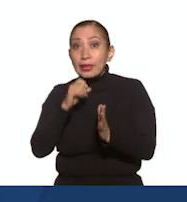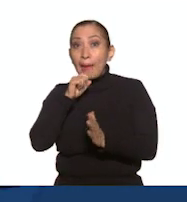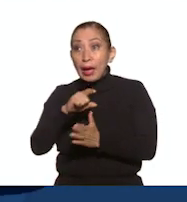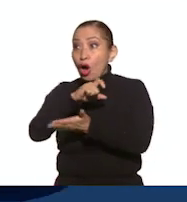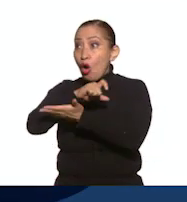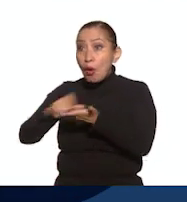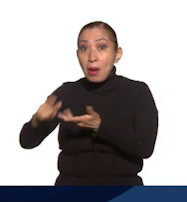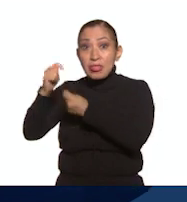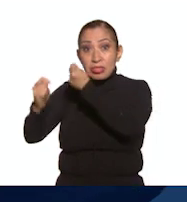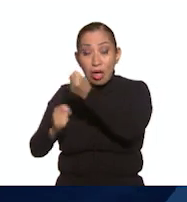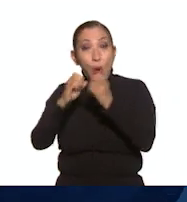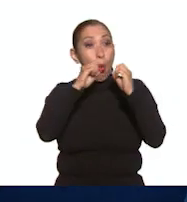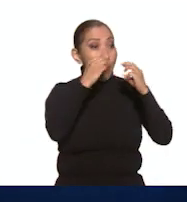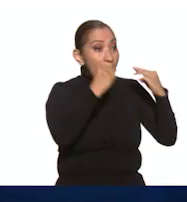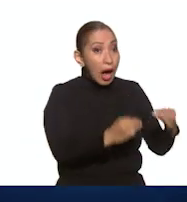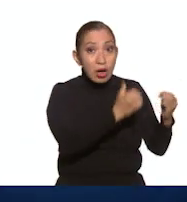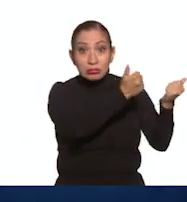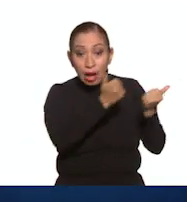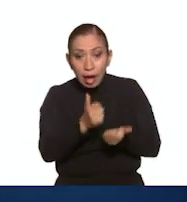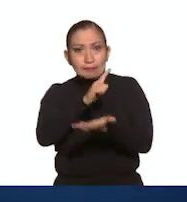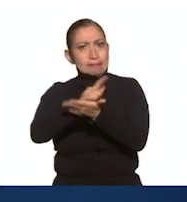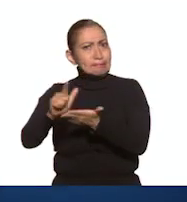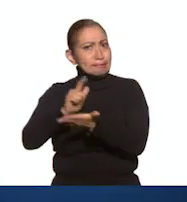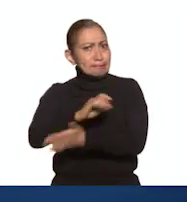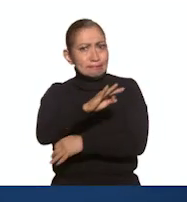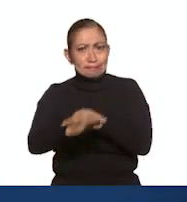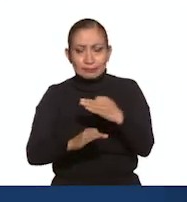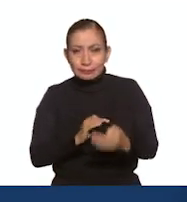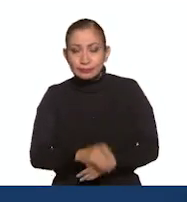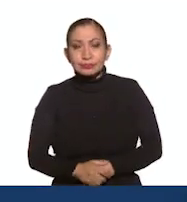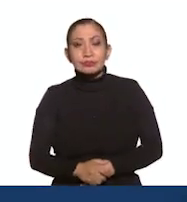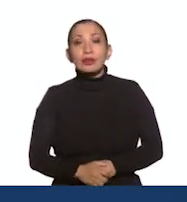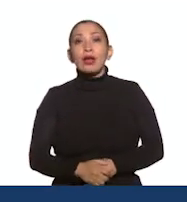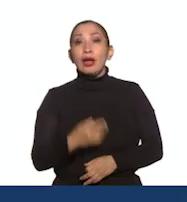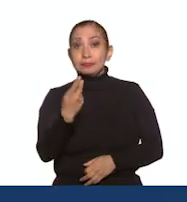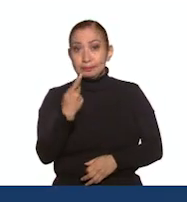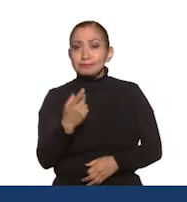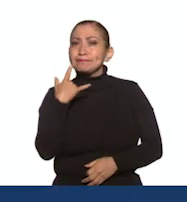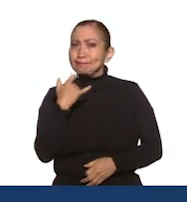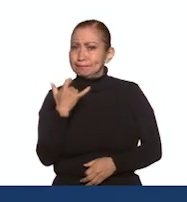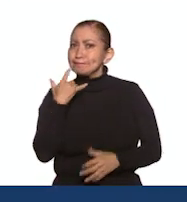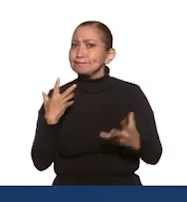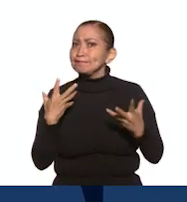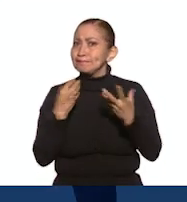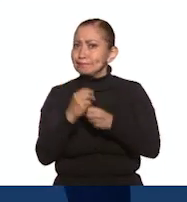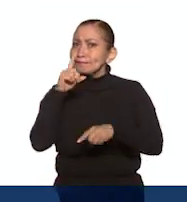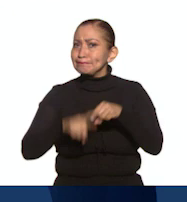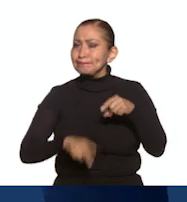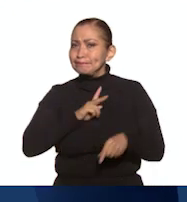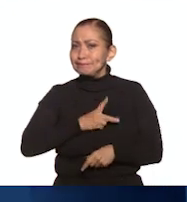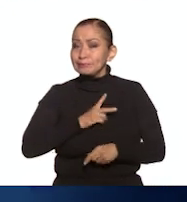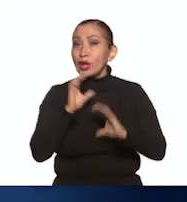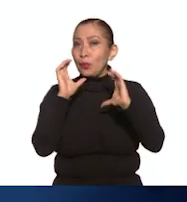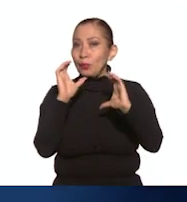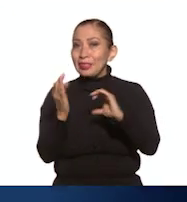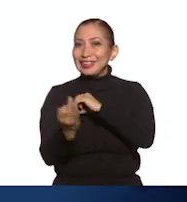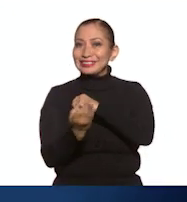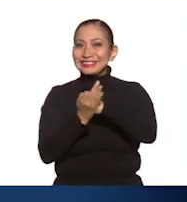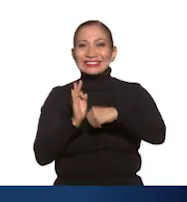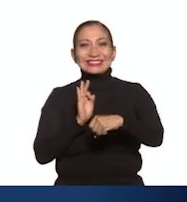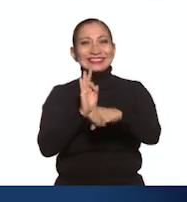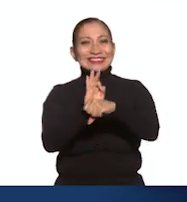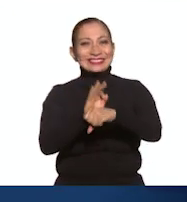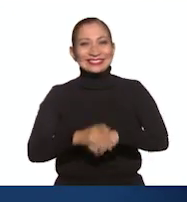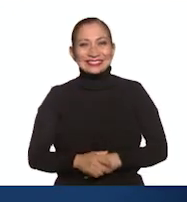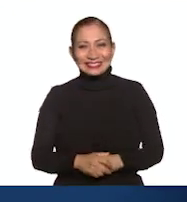las cosas que compres en la tienda o en el supermercado. Sigamos luchando juntos contra este virus, cuidándonos los